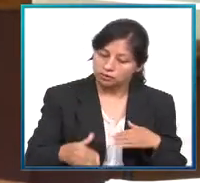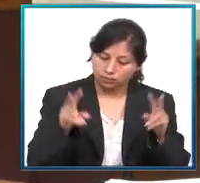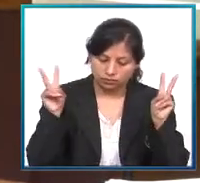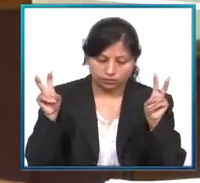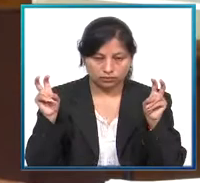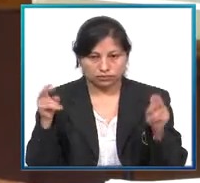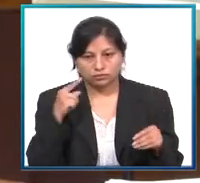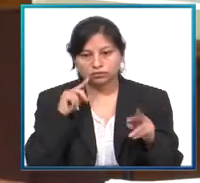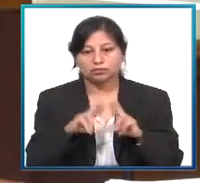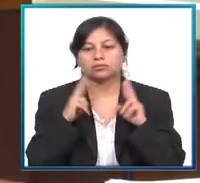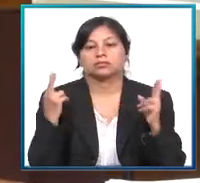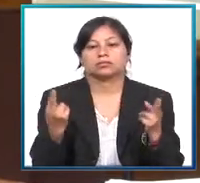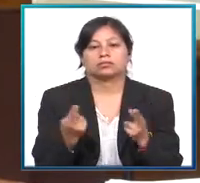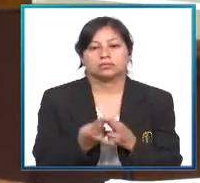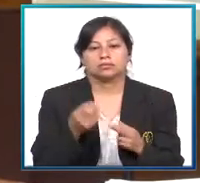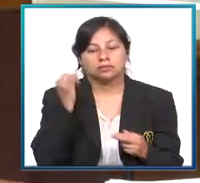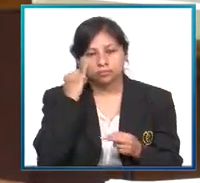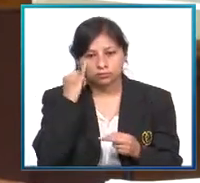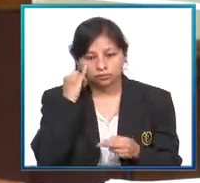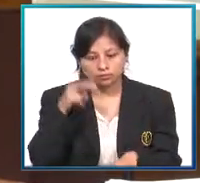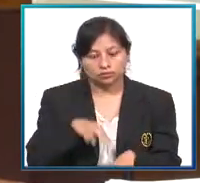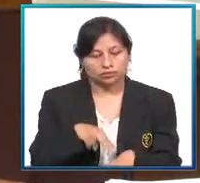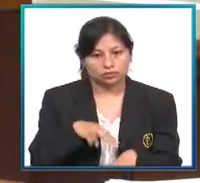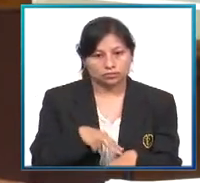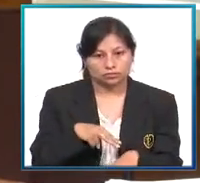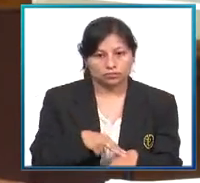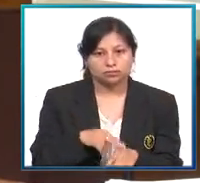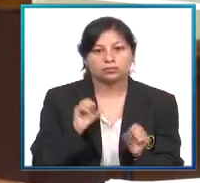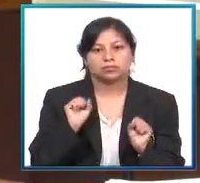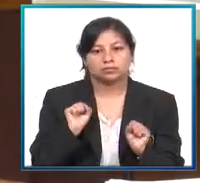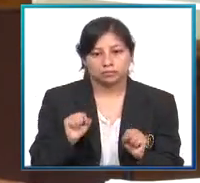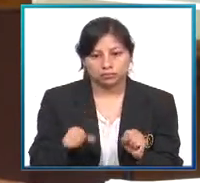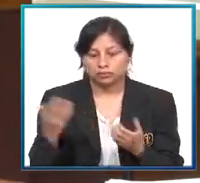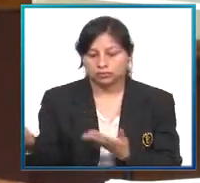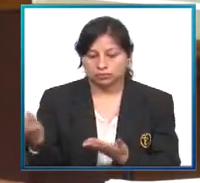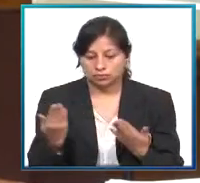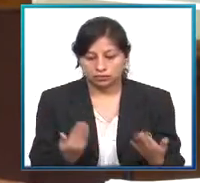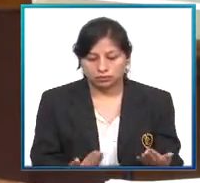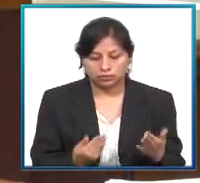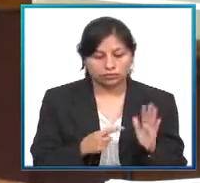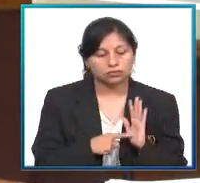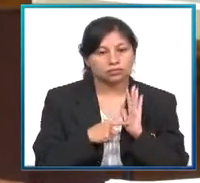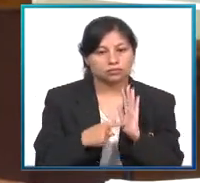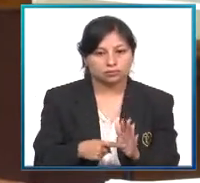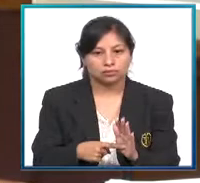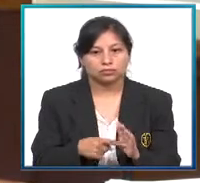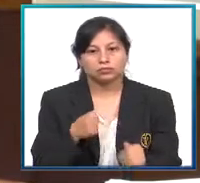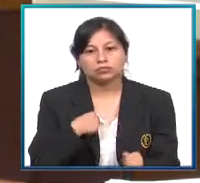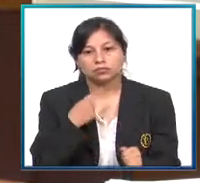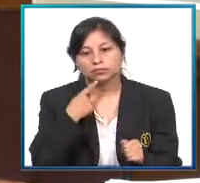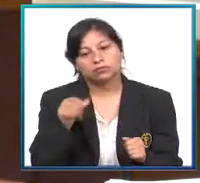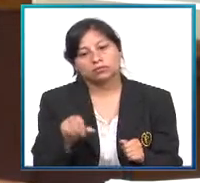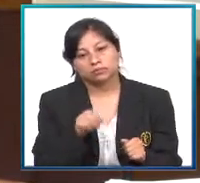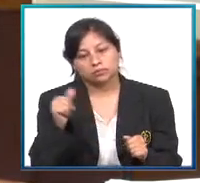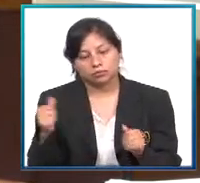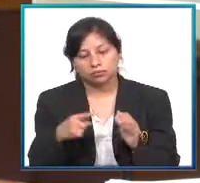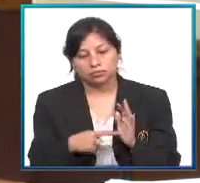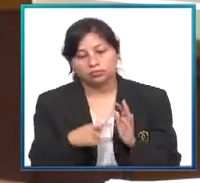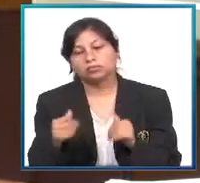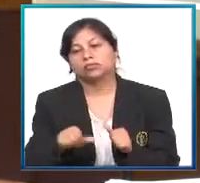tema. Nos vamos a reunir el primer miércoles de noviembre para que ellos traigan una propuesta y nosotros les vamos a presentar también